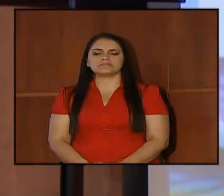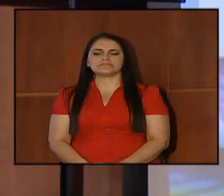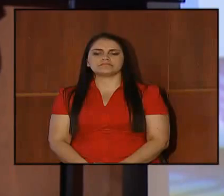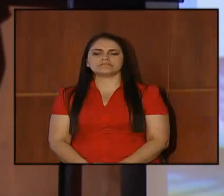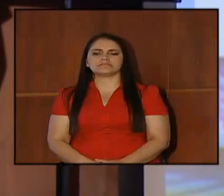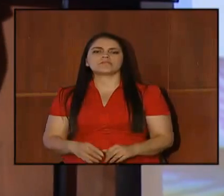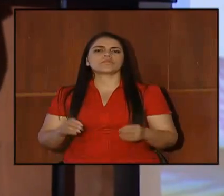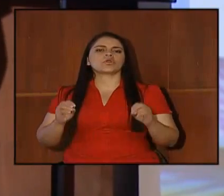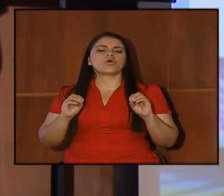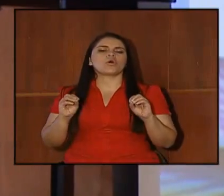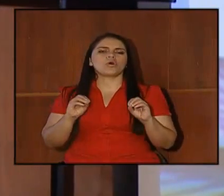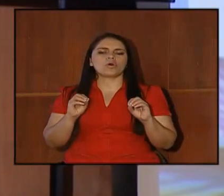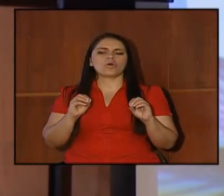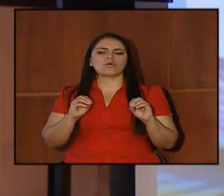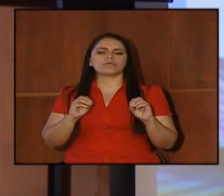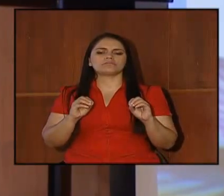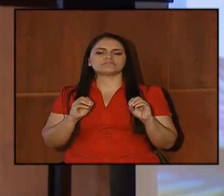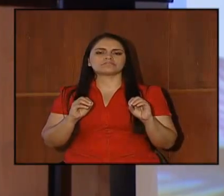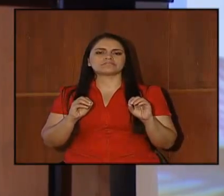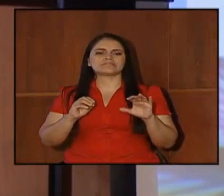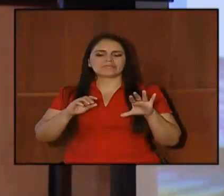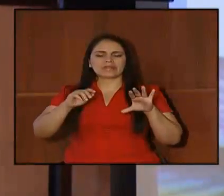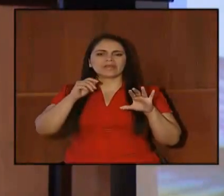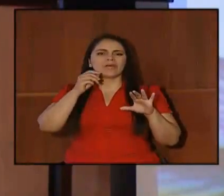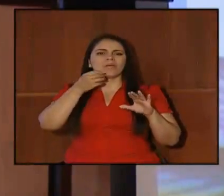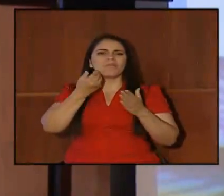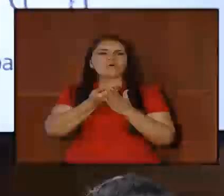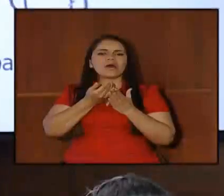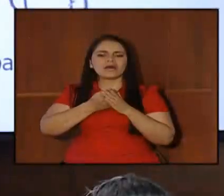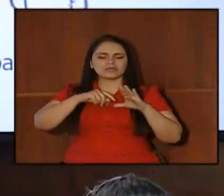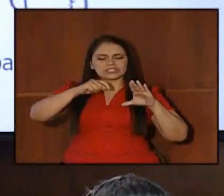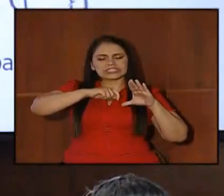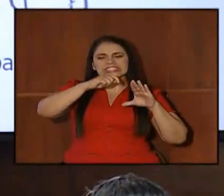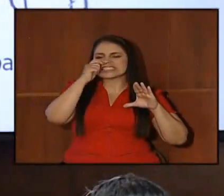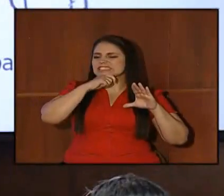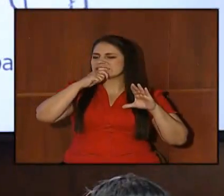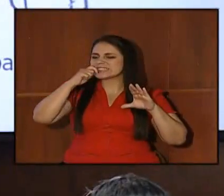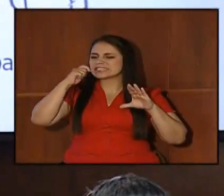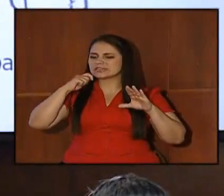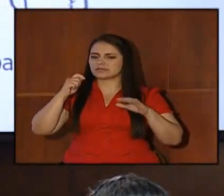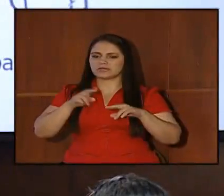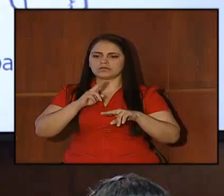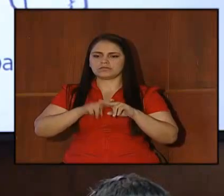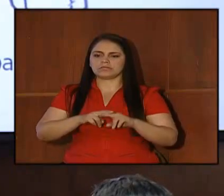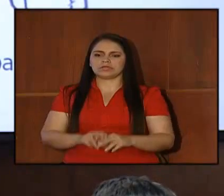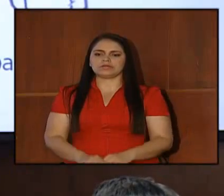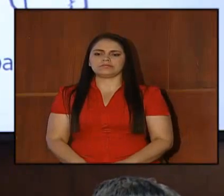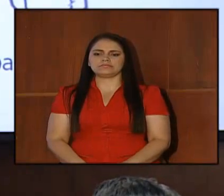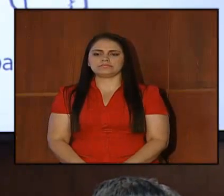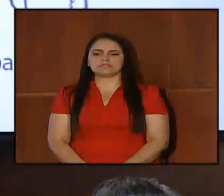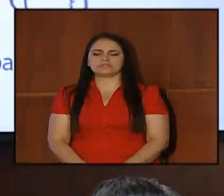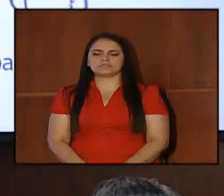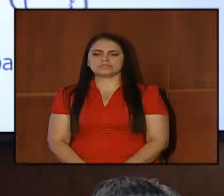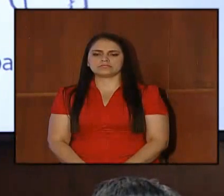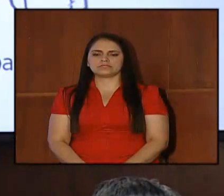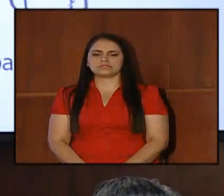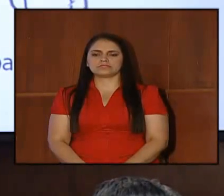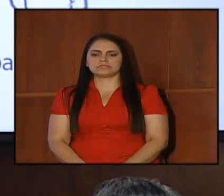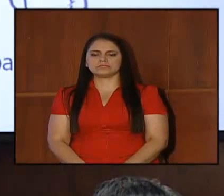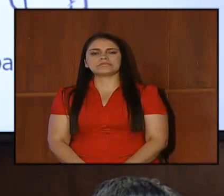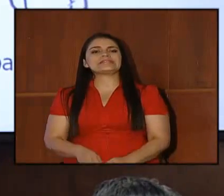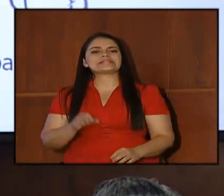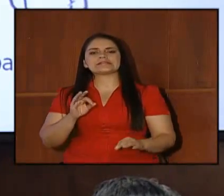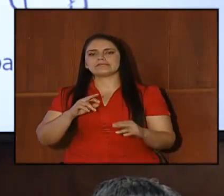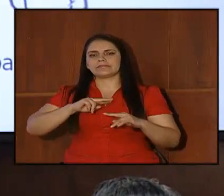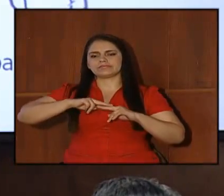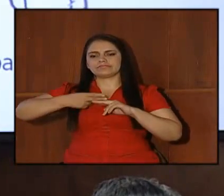o un cepillo mínimamente húmedo para hacer el cepillado de los dientes, y la boca, el paciente volteado de